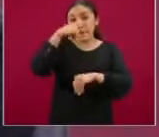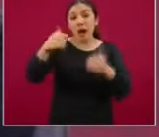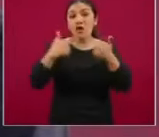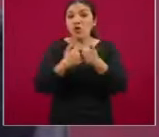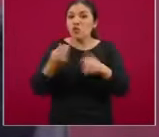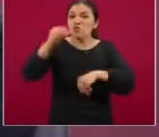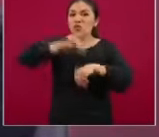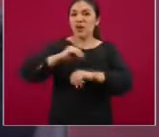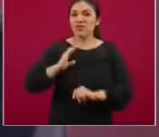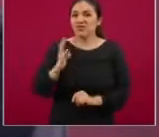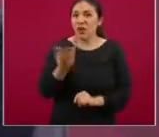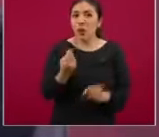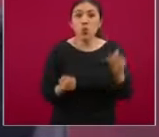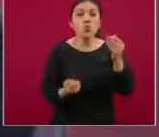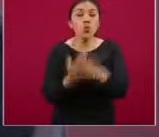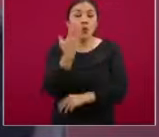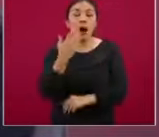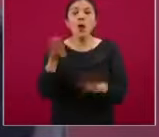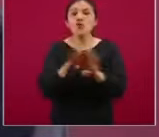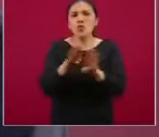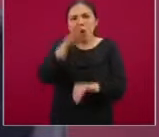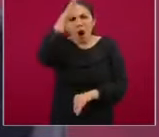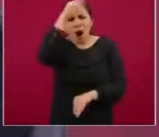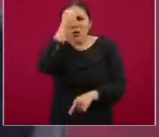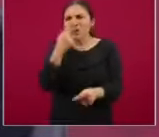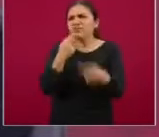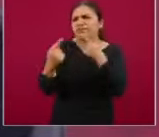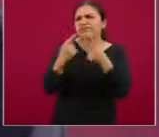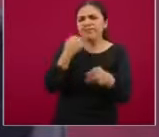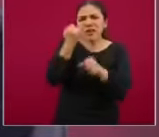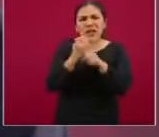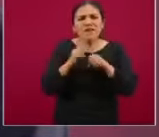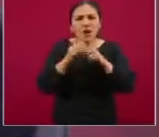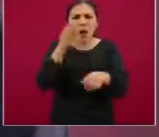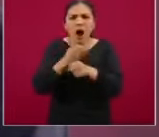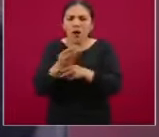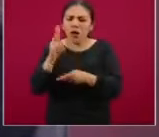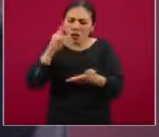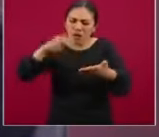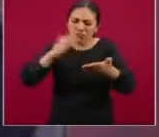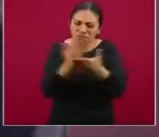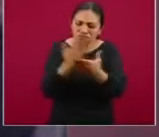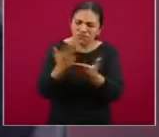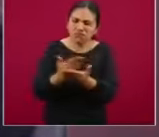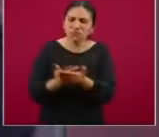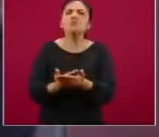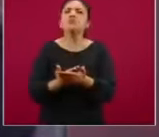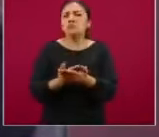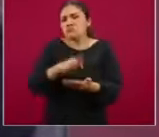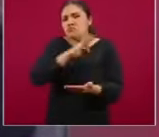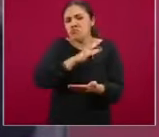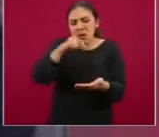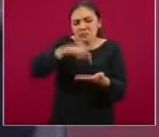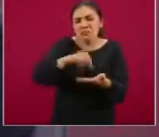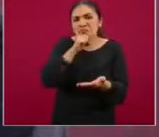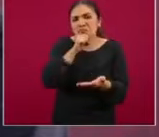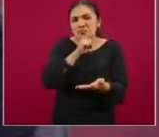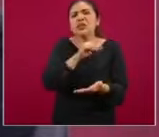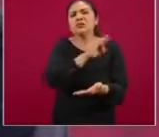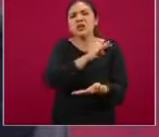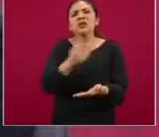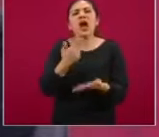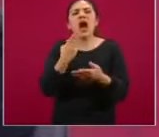tecnológico que, de acuerdo a la información disponible hasta el momento, sugiere que puede ser de